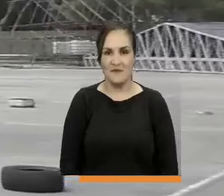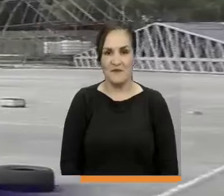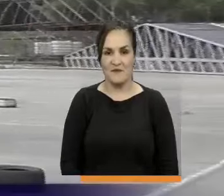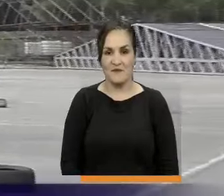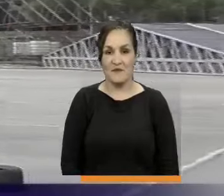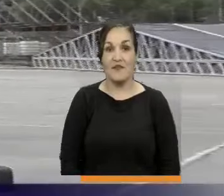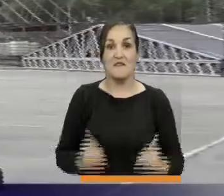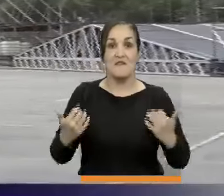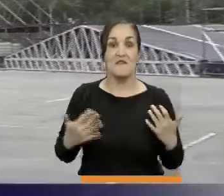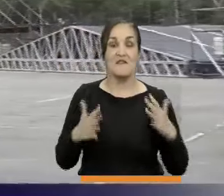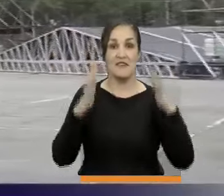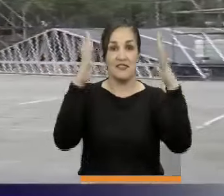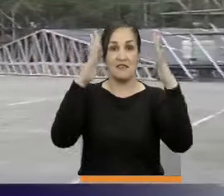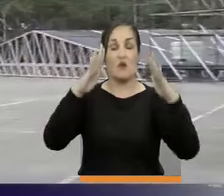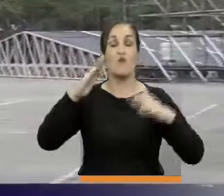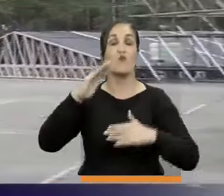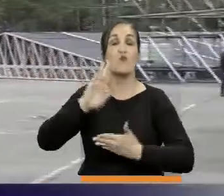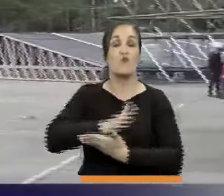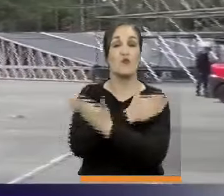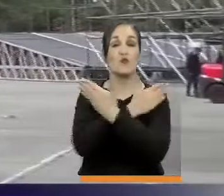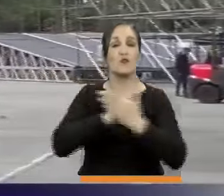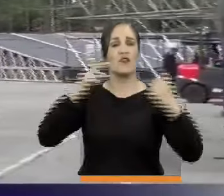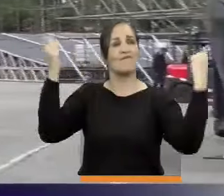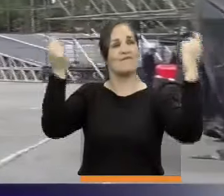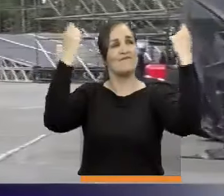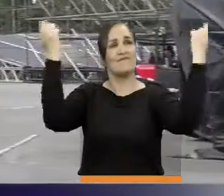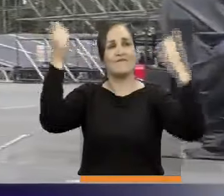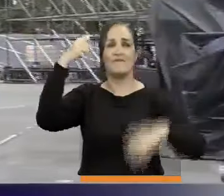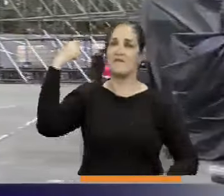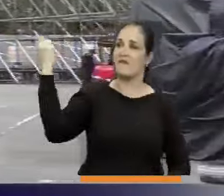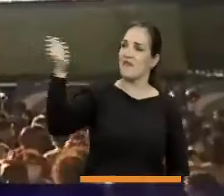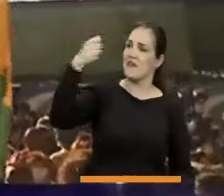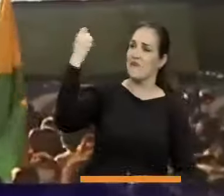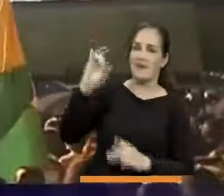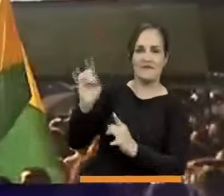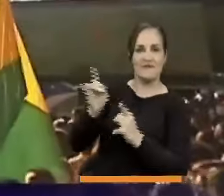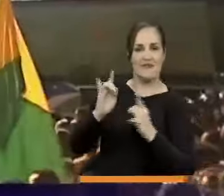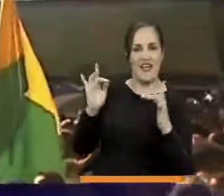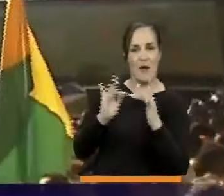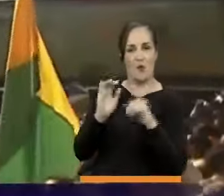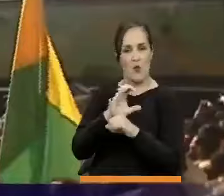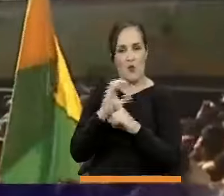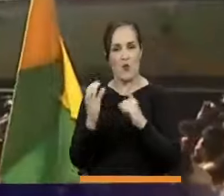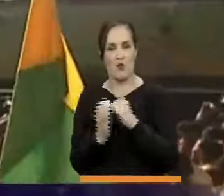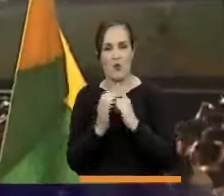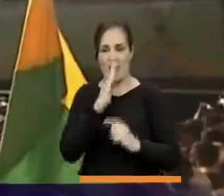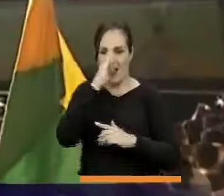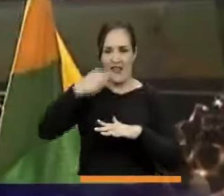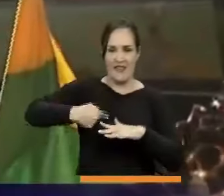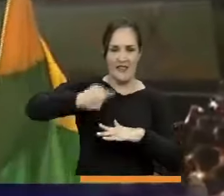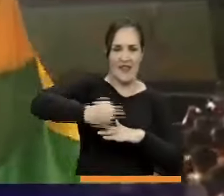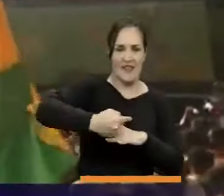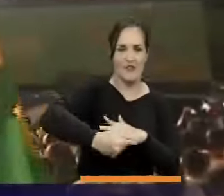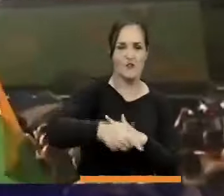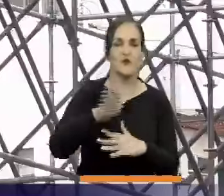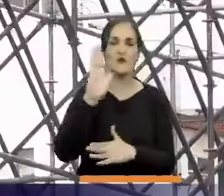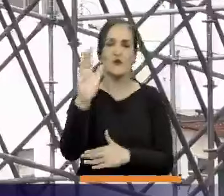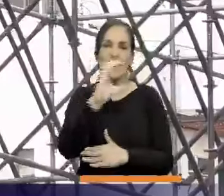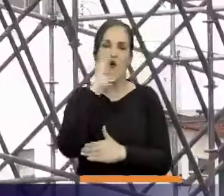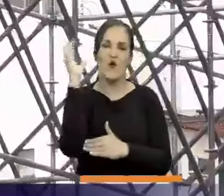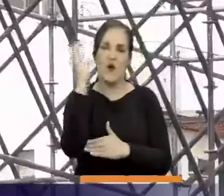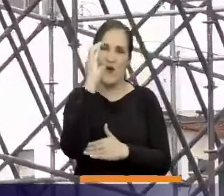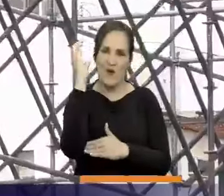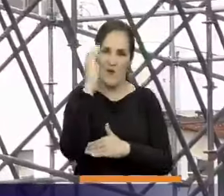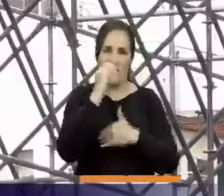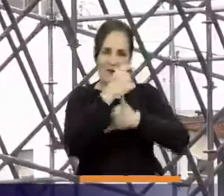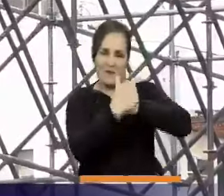El Festival de Música Petronio Álvarez honra y preserva las raíces culturales y tradicionales del Pacífico colombiano y es una